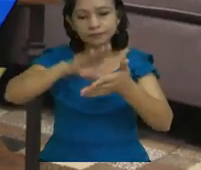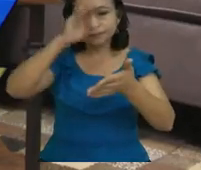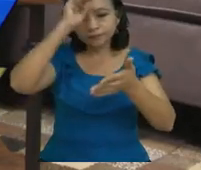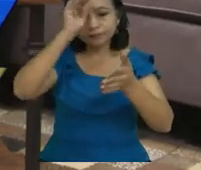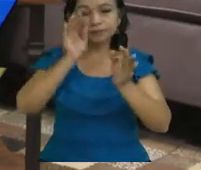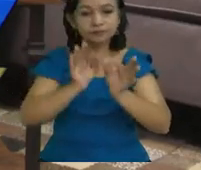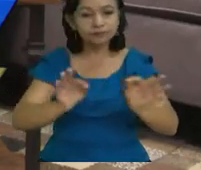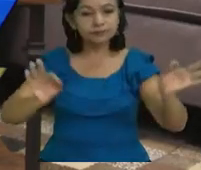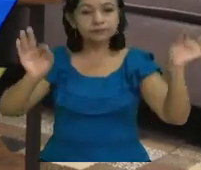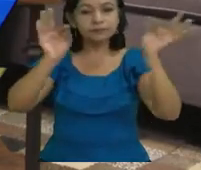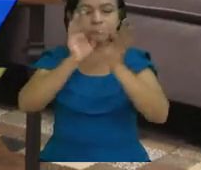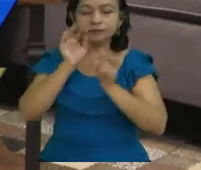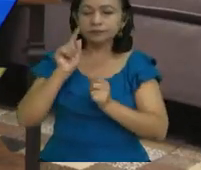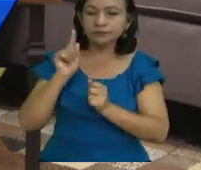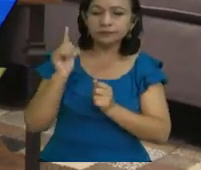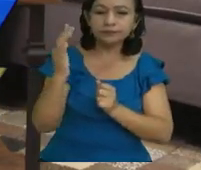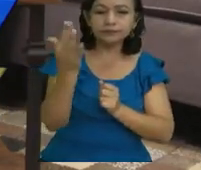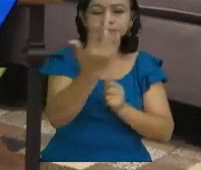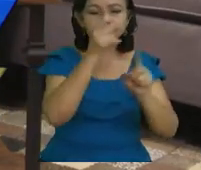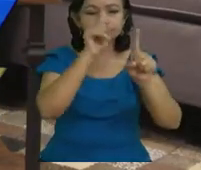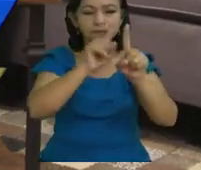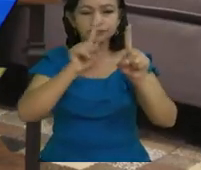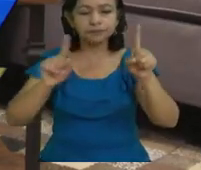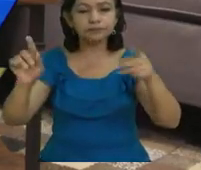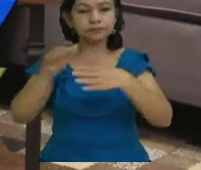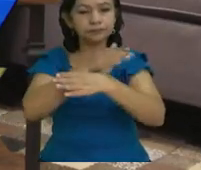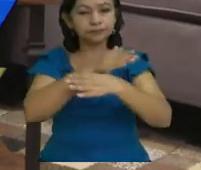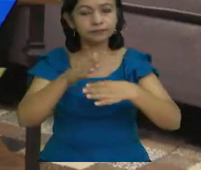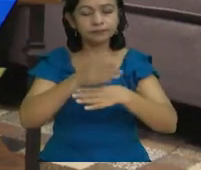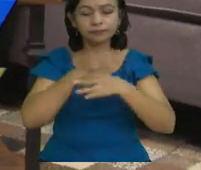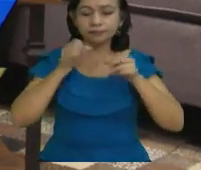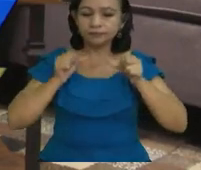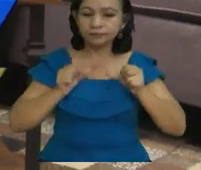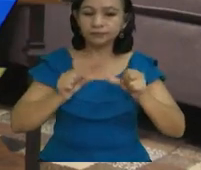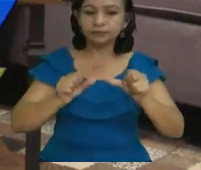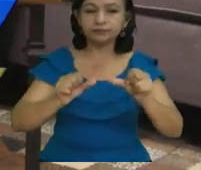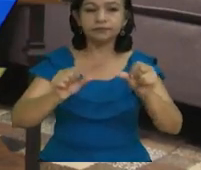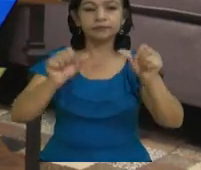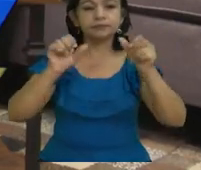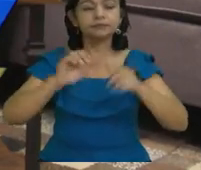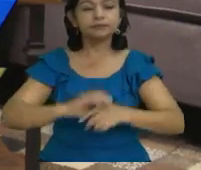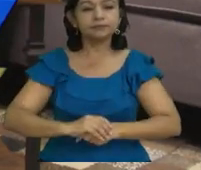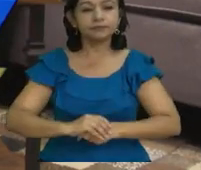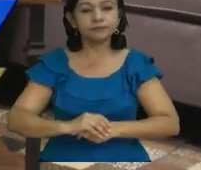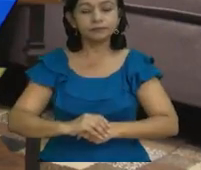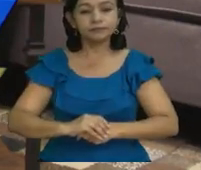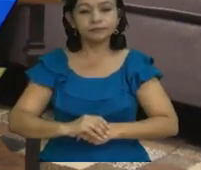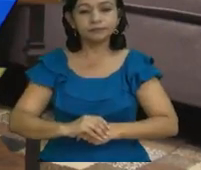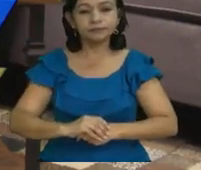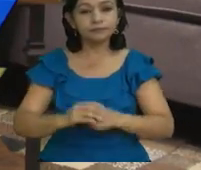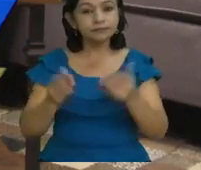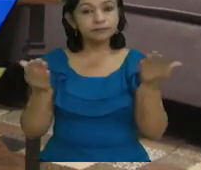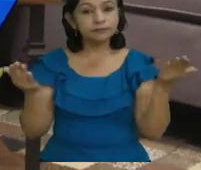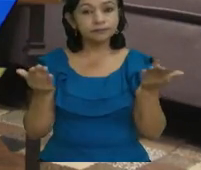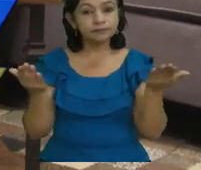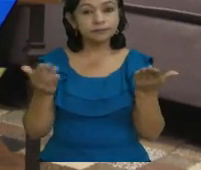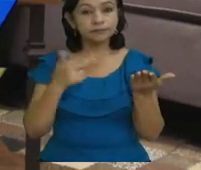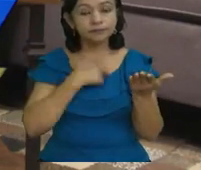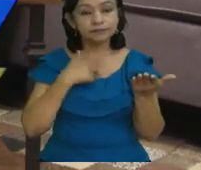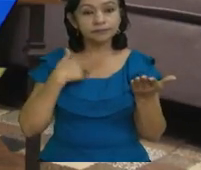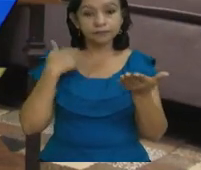a todos los niveles. Entonces, ese es un proceso continuo y permanente. Y que sí, ahí